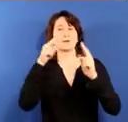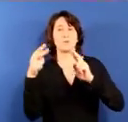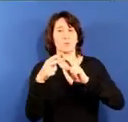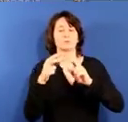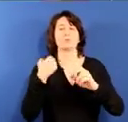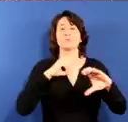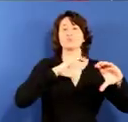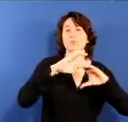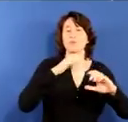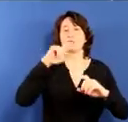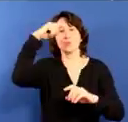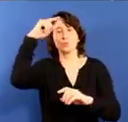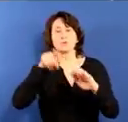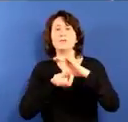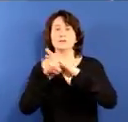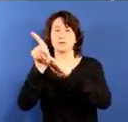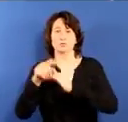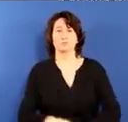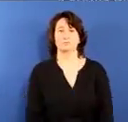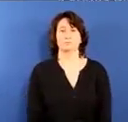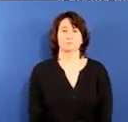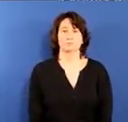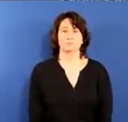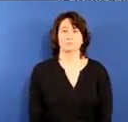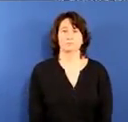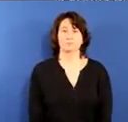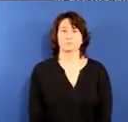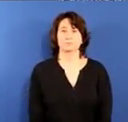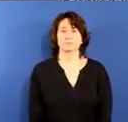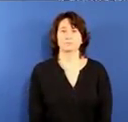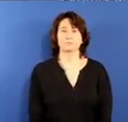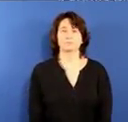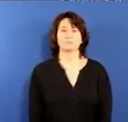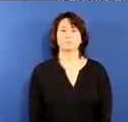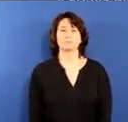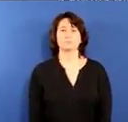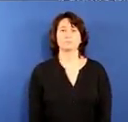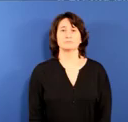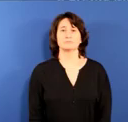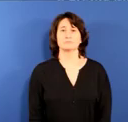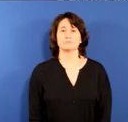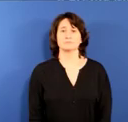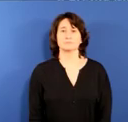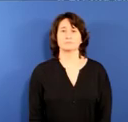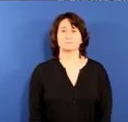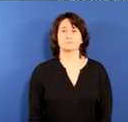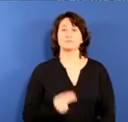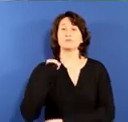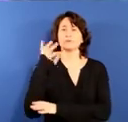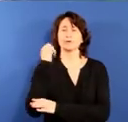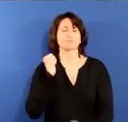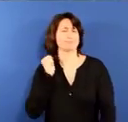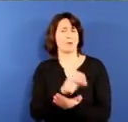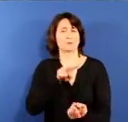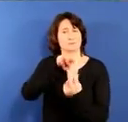Acción Social de la Diputación Foral de Vizcaya. Durante la realización de este encuentro, que lleva por título Ser un ser humano, se